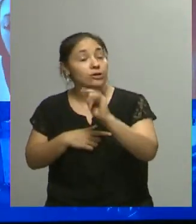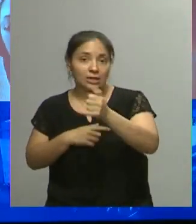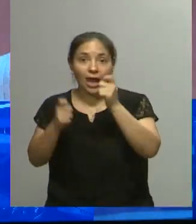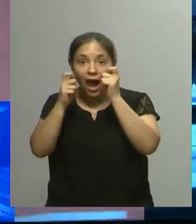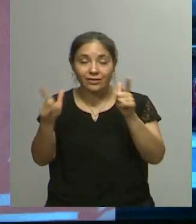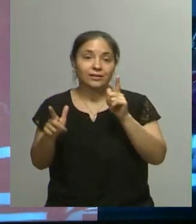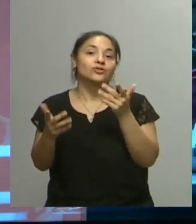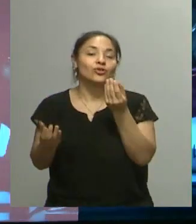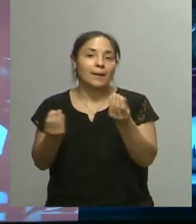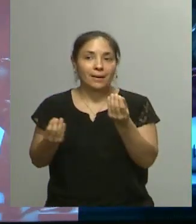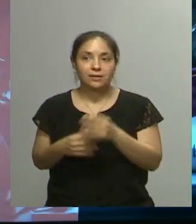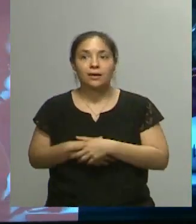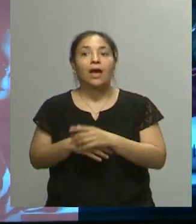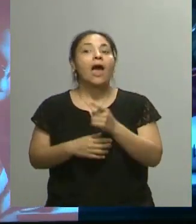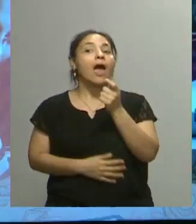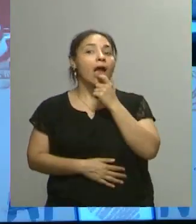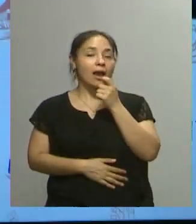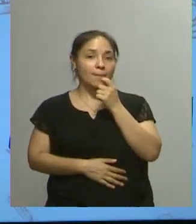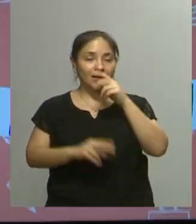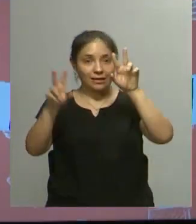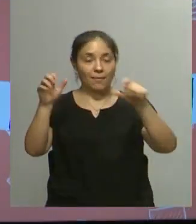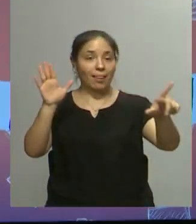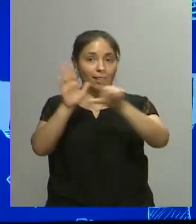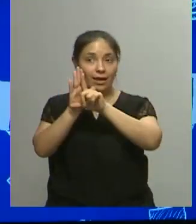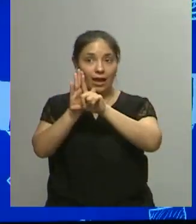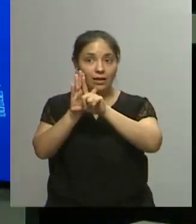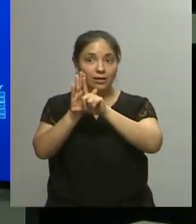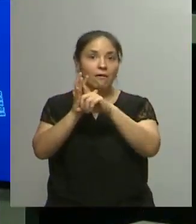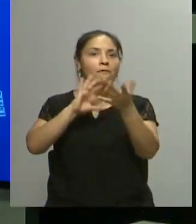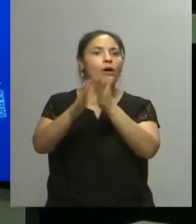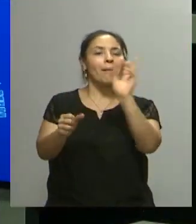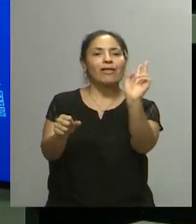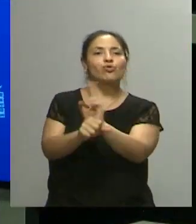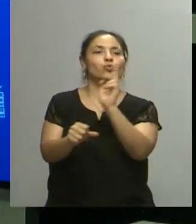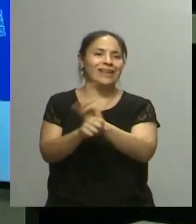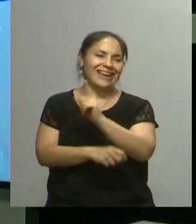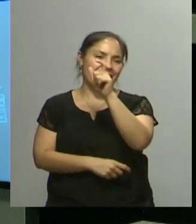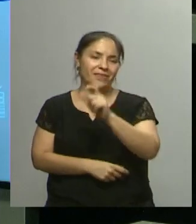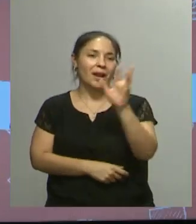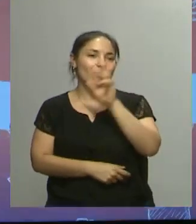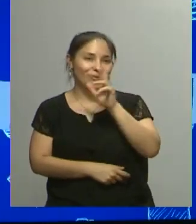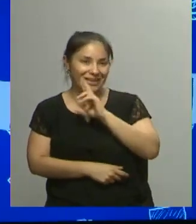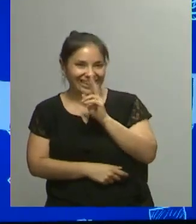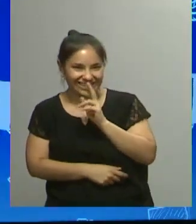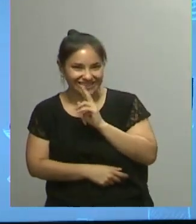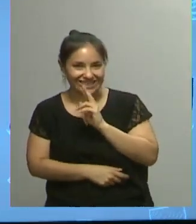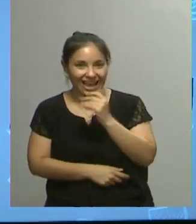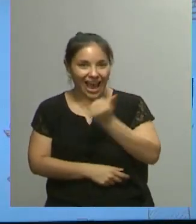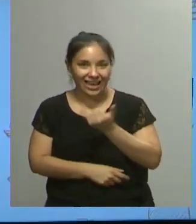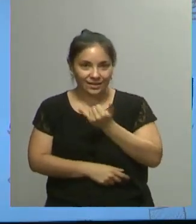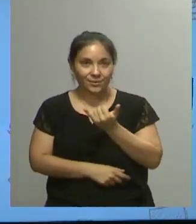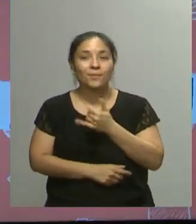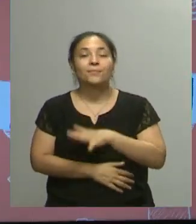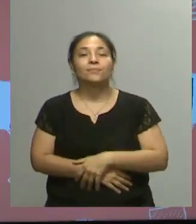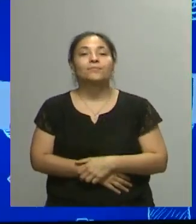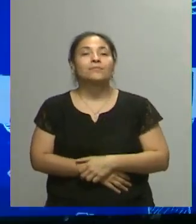atención, por ejemplo, sobre un sistema legal de tutela que hay sobre las mujeres, que significa que